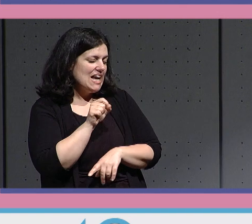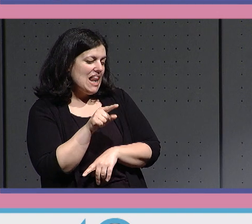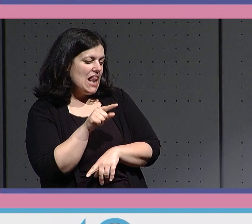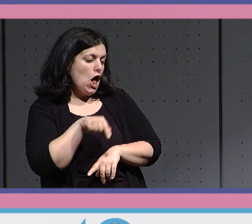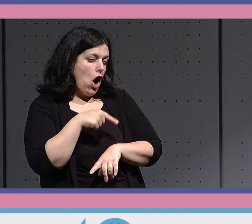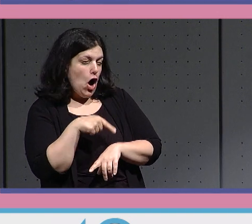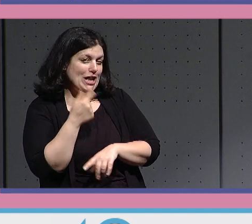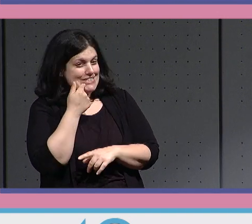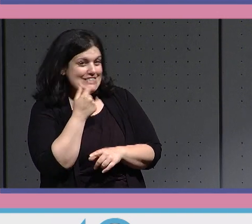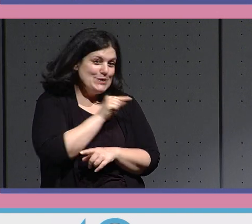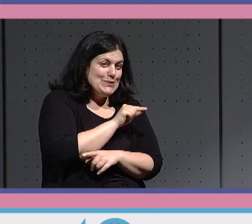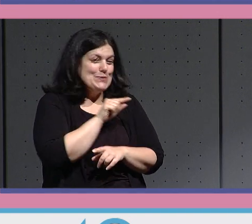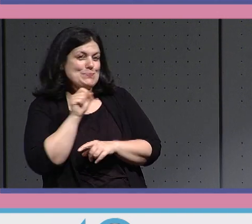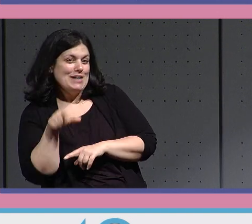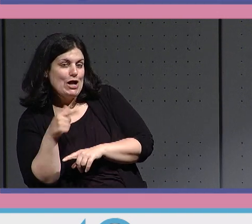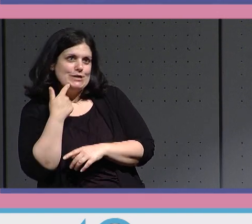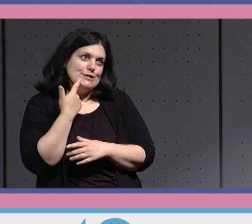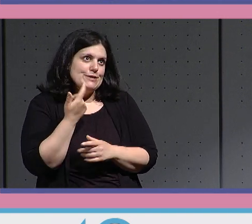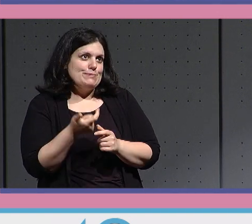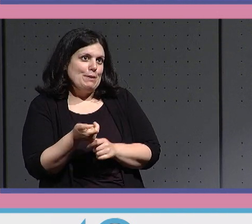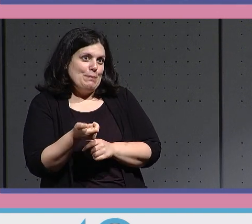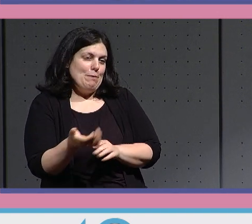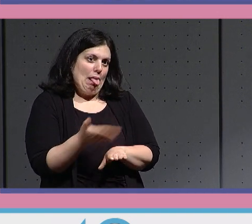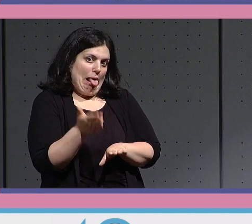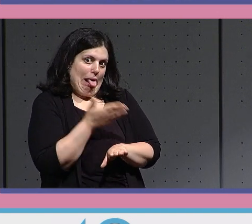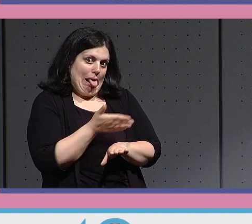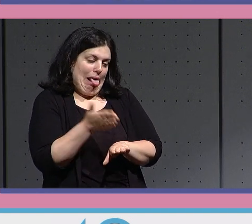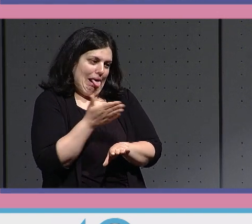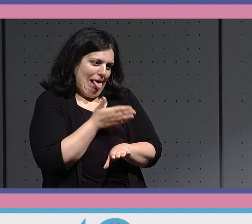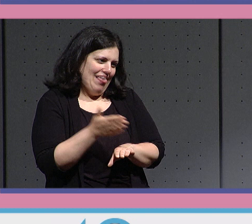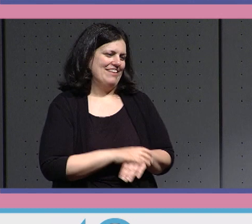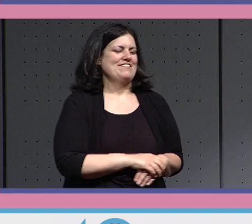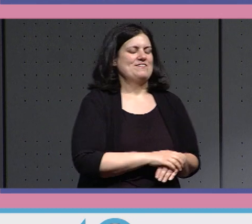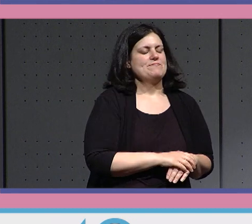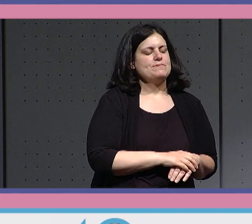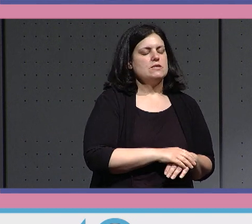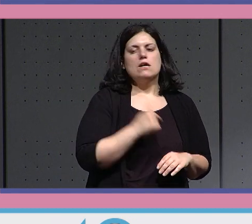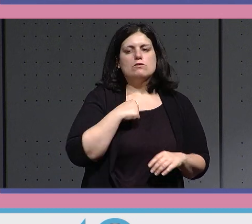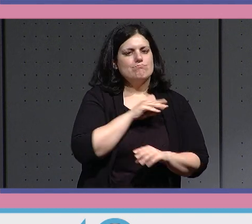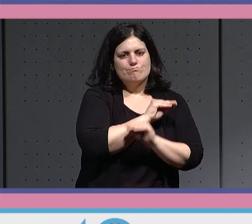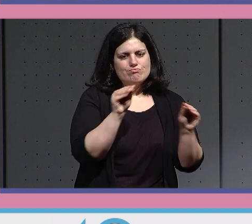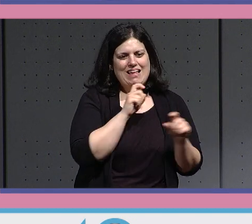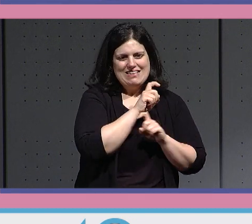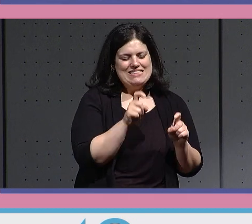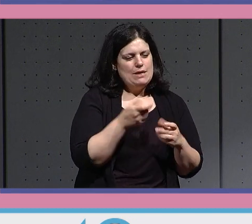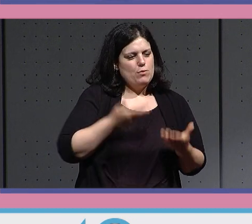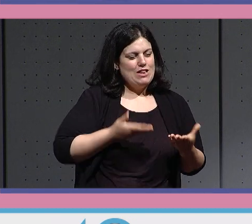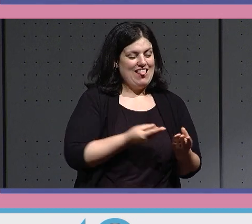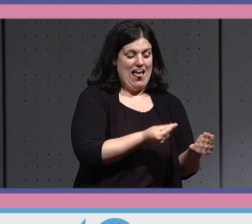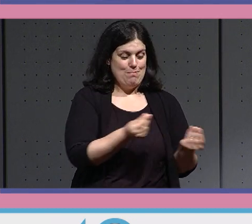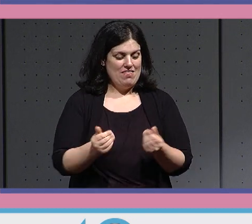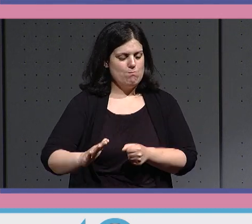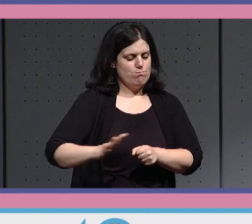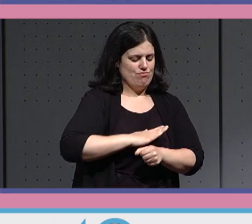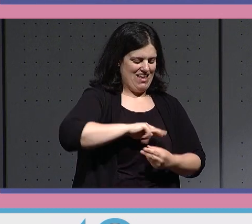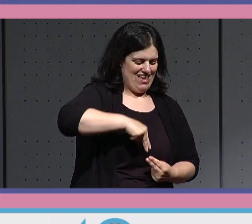demasiado problema en mi vida. Deciros solamente una cosa. Es muy importante entender cómo el ambiente influye en los